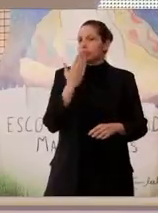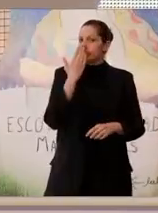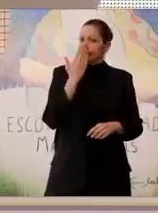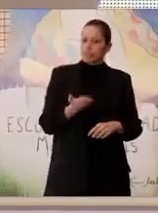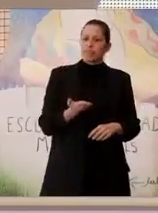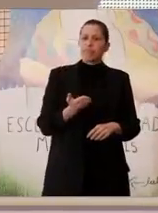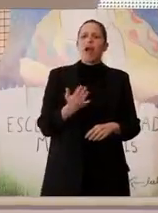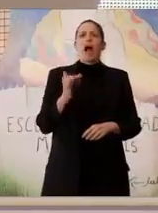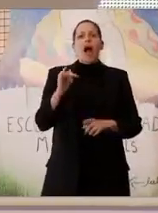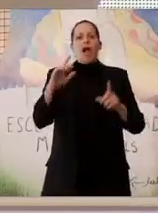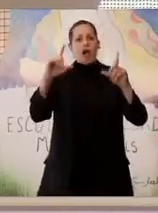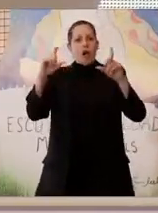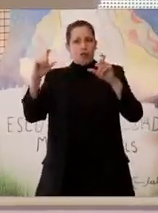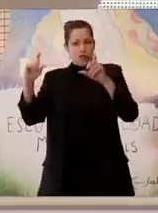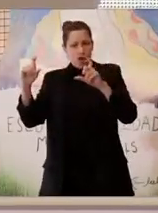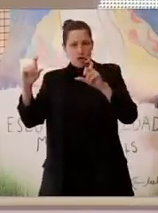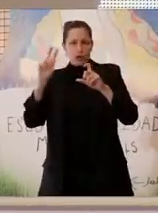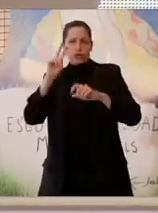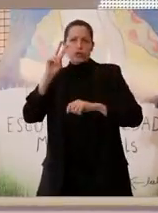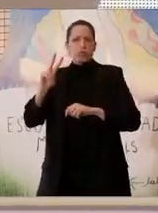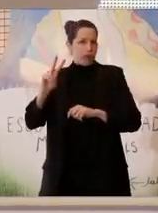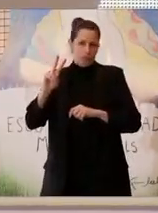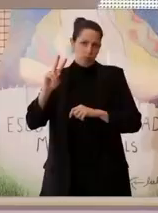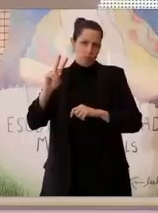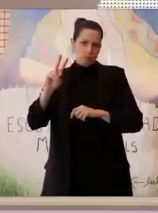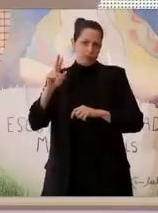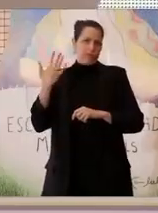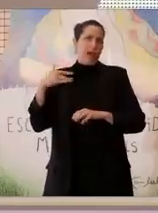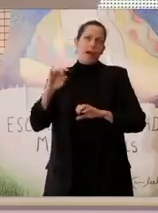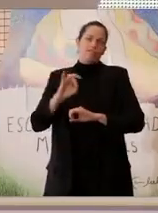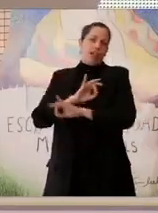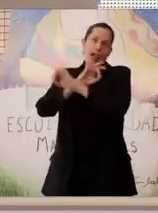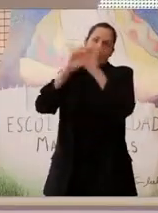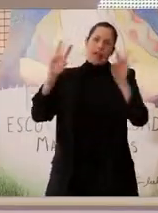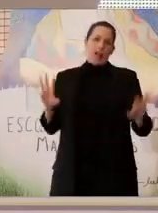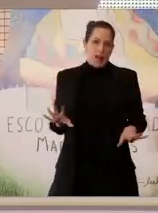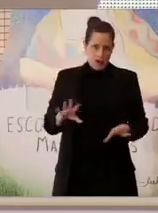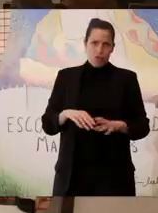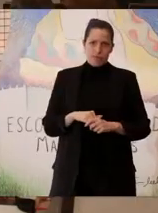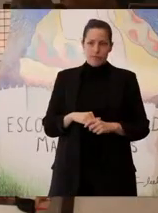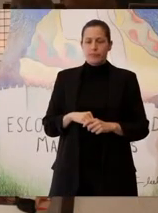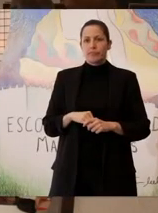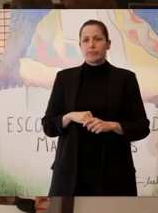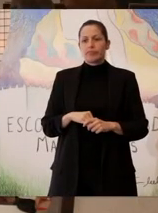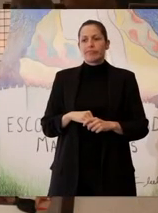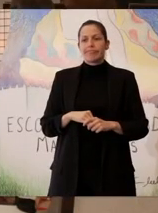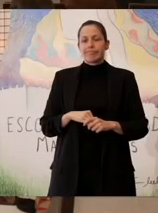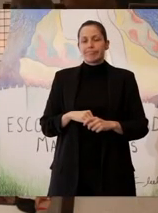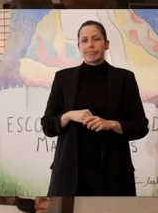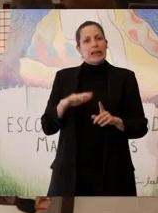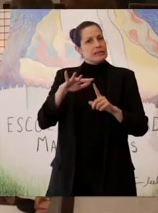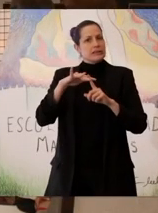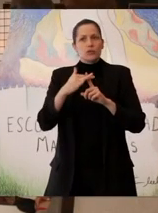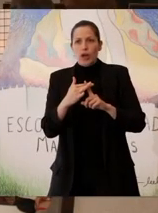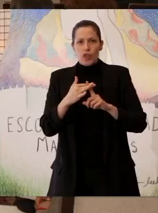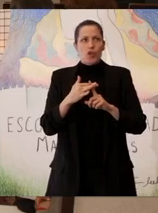creo que siempre una imagen vale más que mil palabras, ¿no? Y bueno, ayer se pusieron muchas fotografías donde vemos dónde tenemos o dónde estamos.